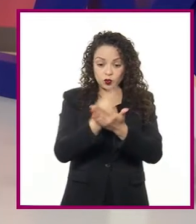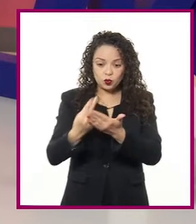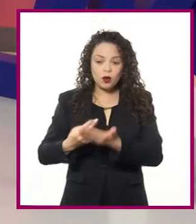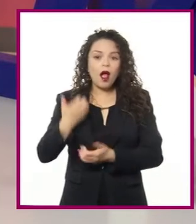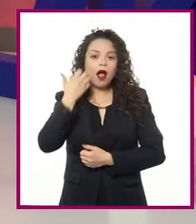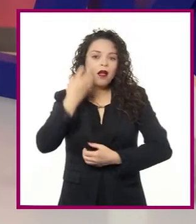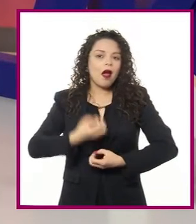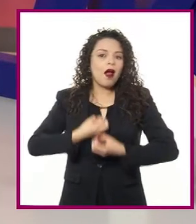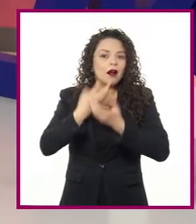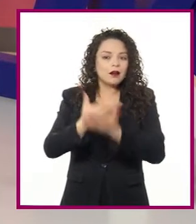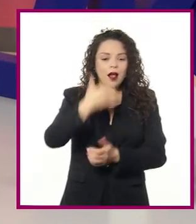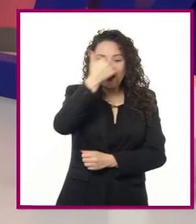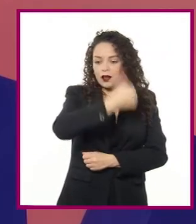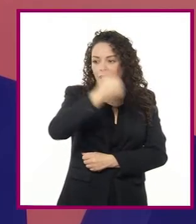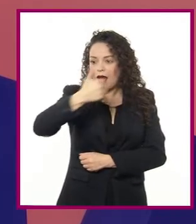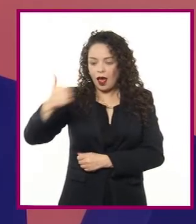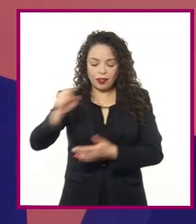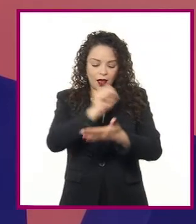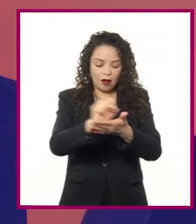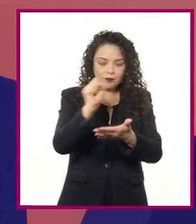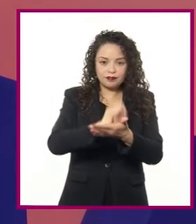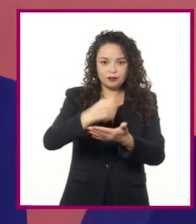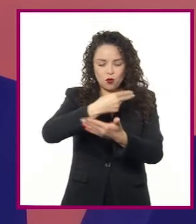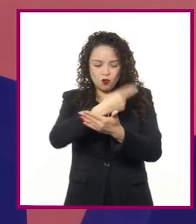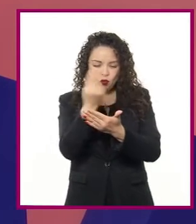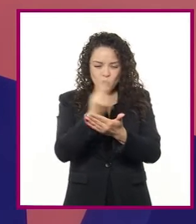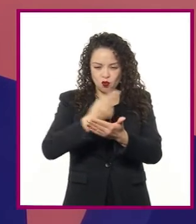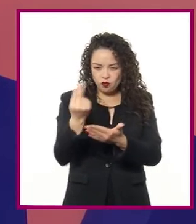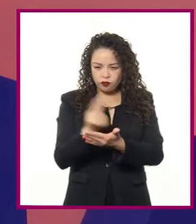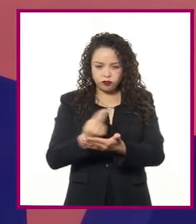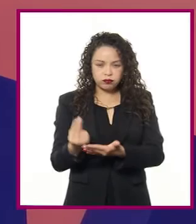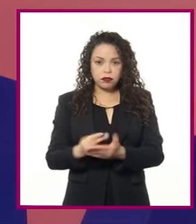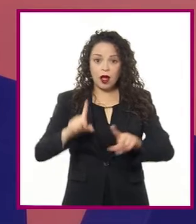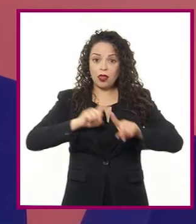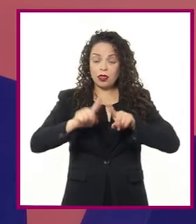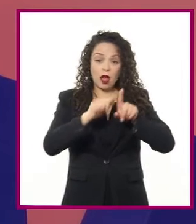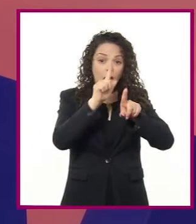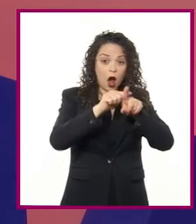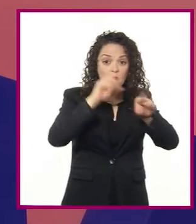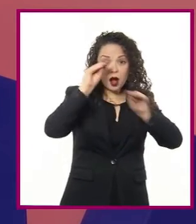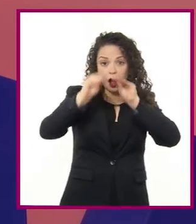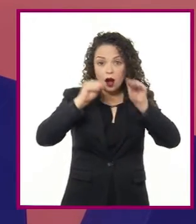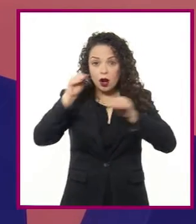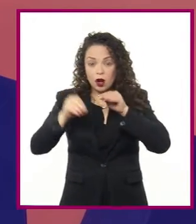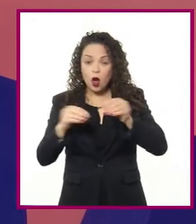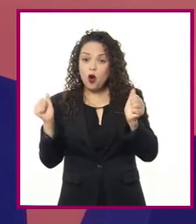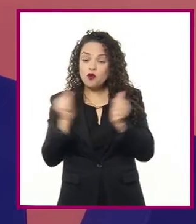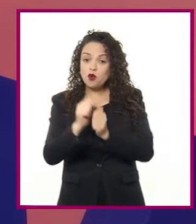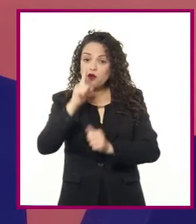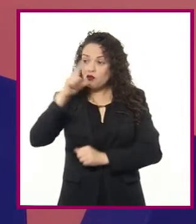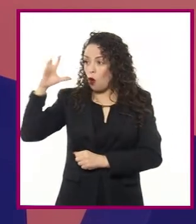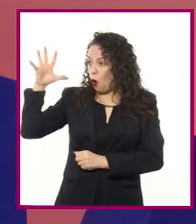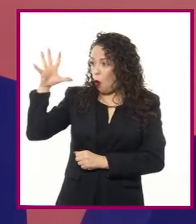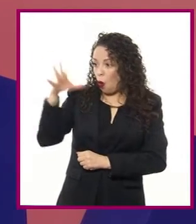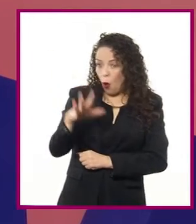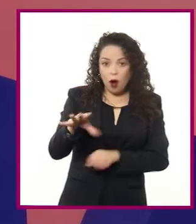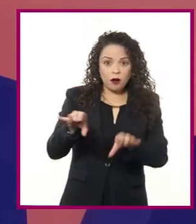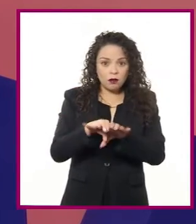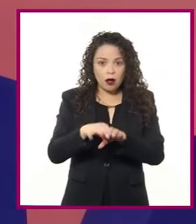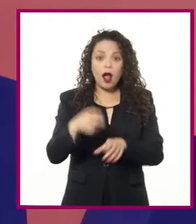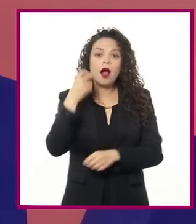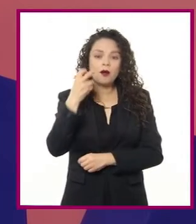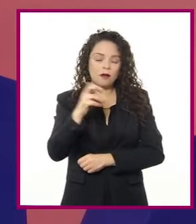en cada viñeta. A partir de los diversos tonos de los colores y las fuentes de luz, el autor puede crear